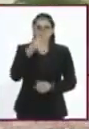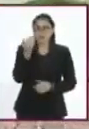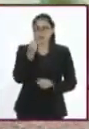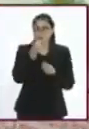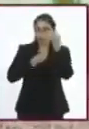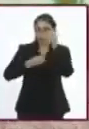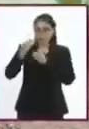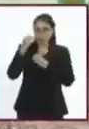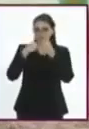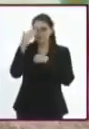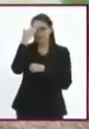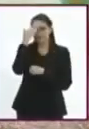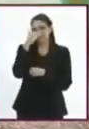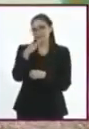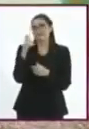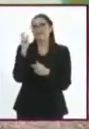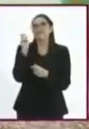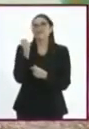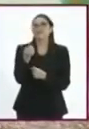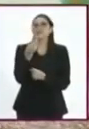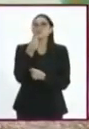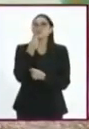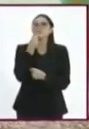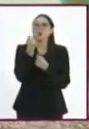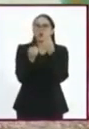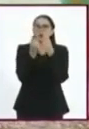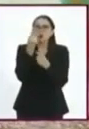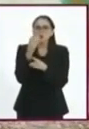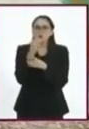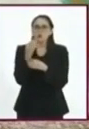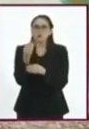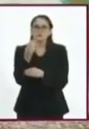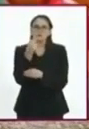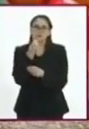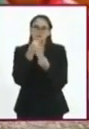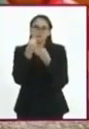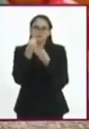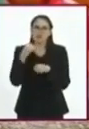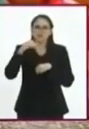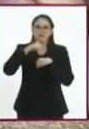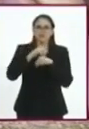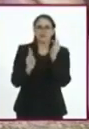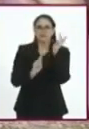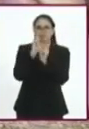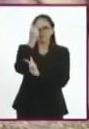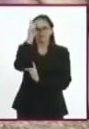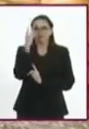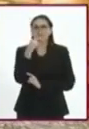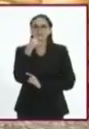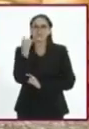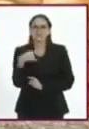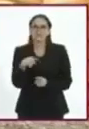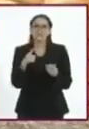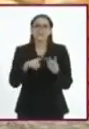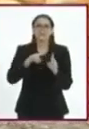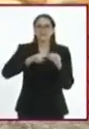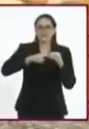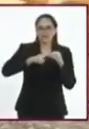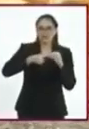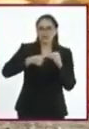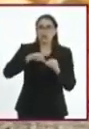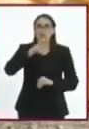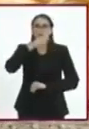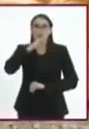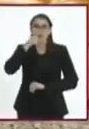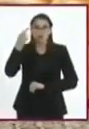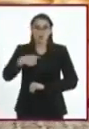mestizaje novohispano en el uso de algunos ingredientes como hierbas, chile, frijol y maíz de influencia